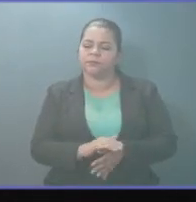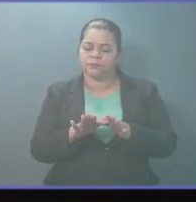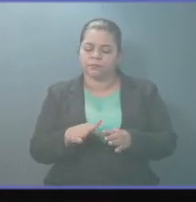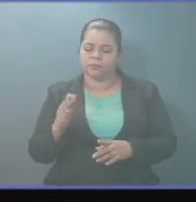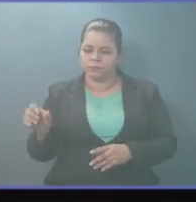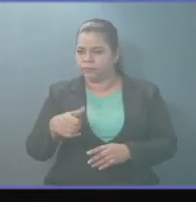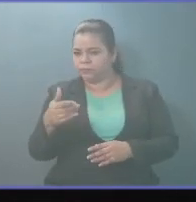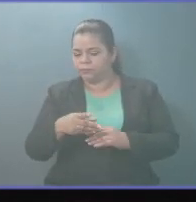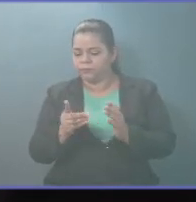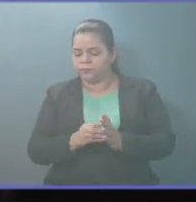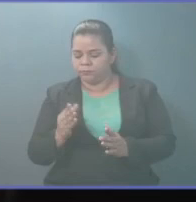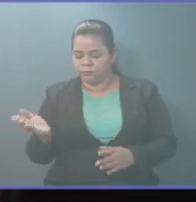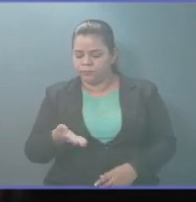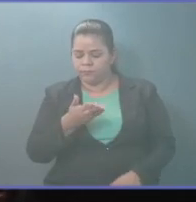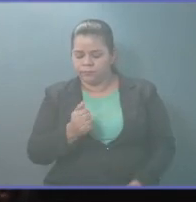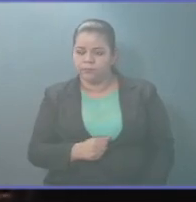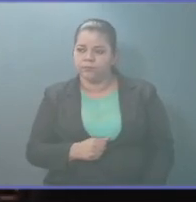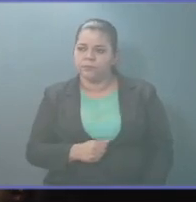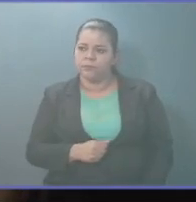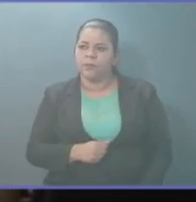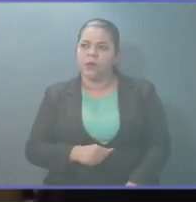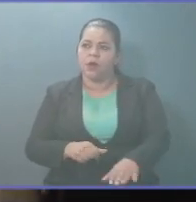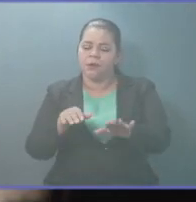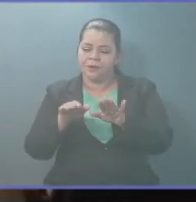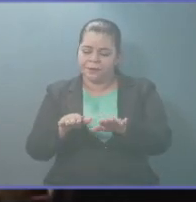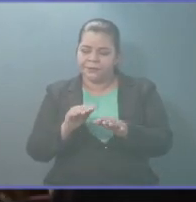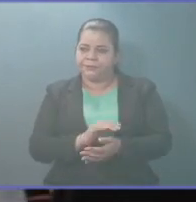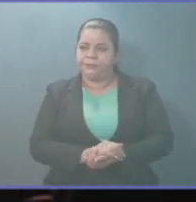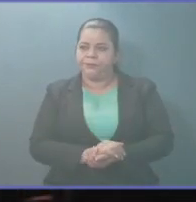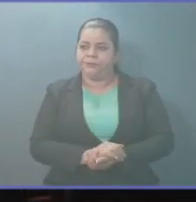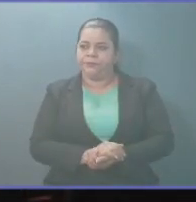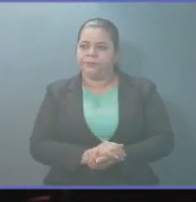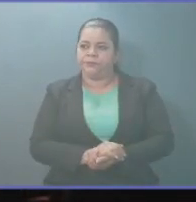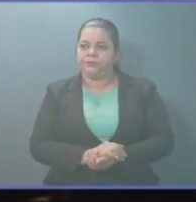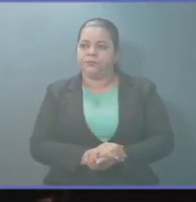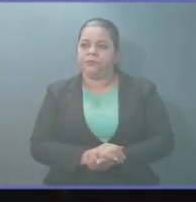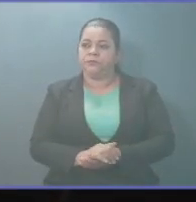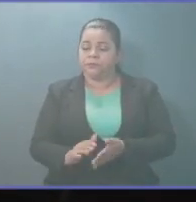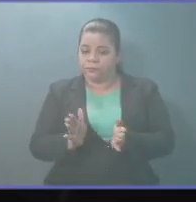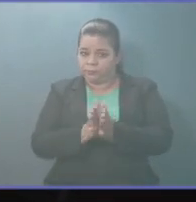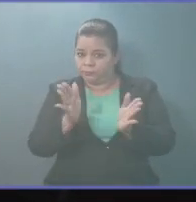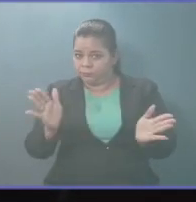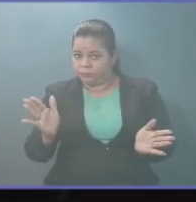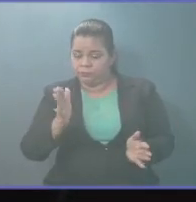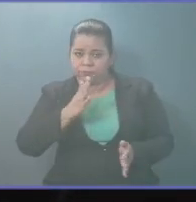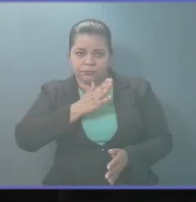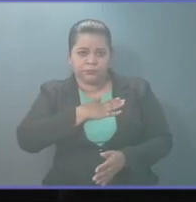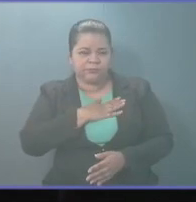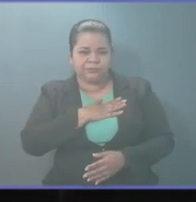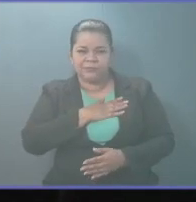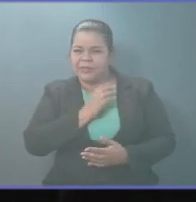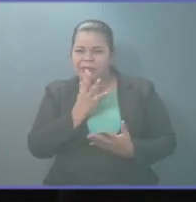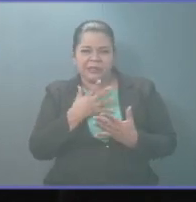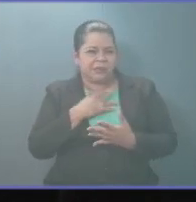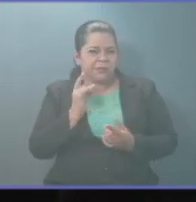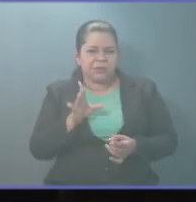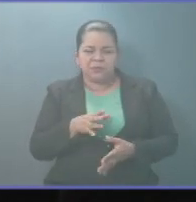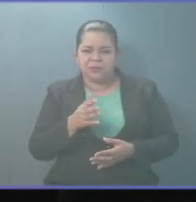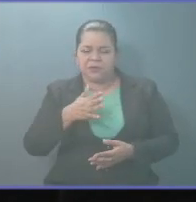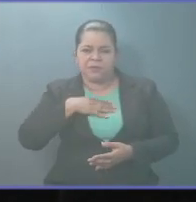de la Nación todo lo relacionado al cumplimiento de esta ley. ¿Qué, por ejemplo? Por ejemplo,